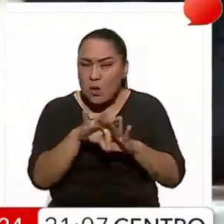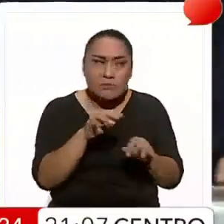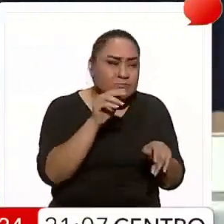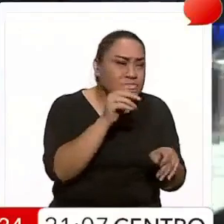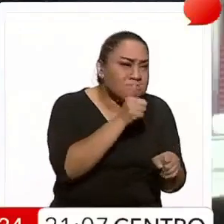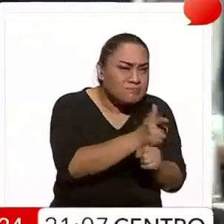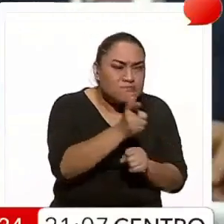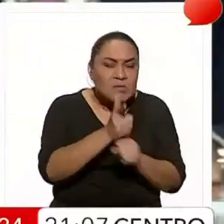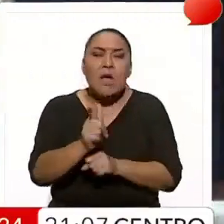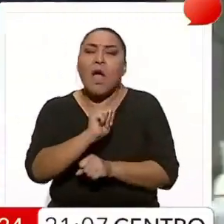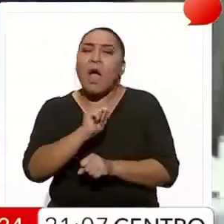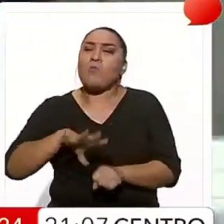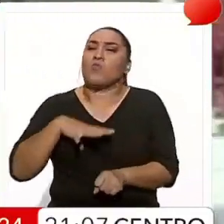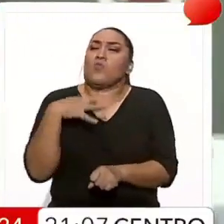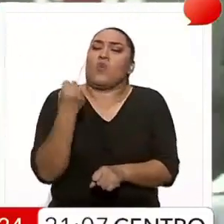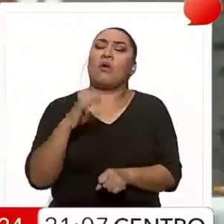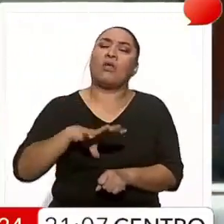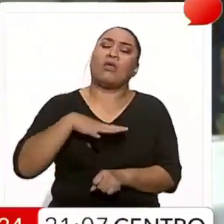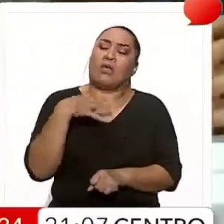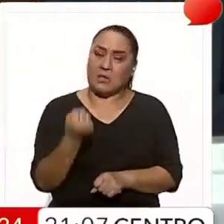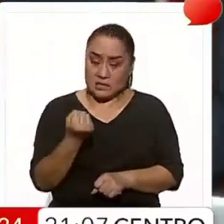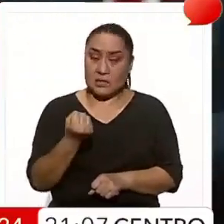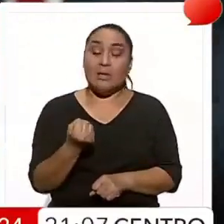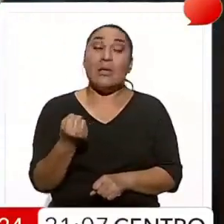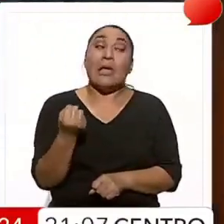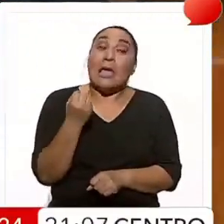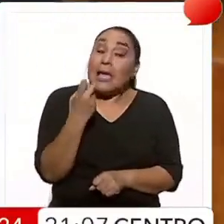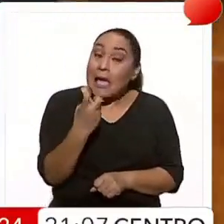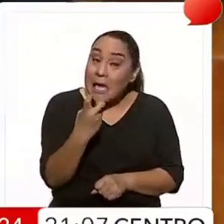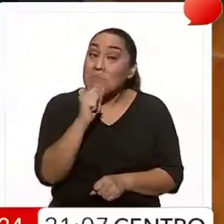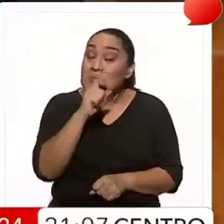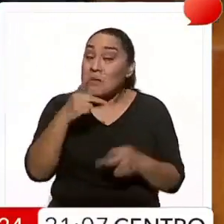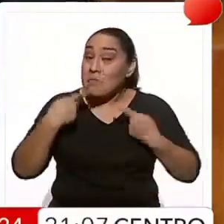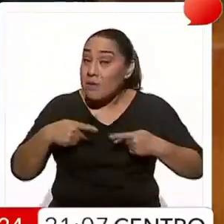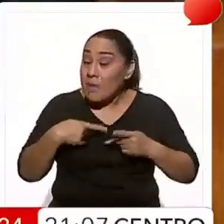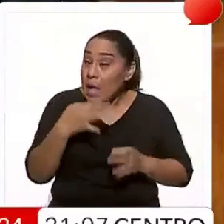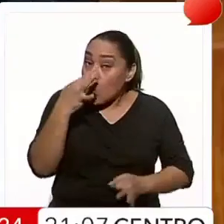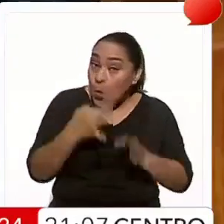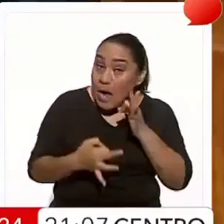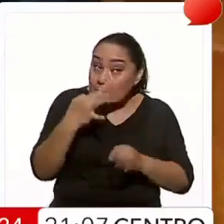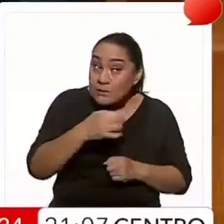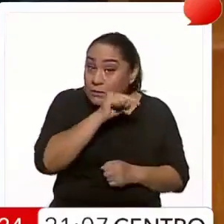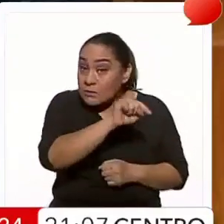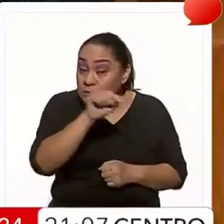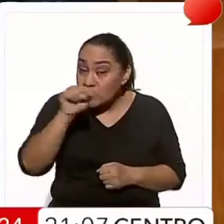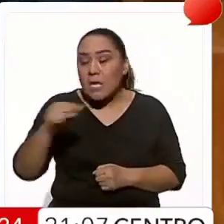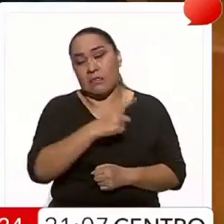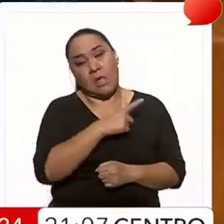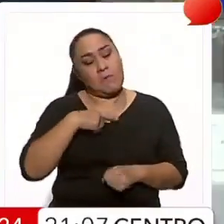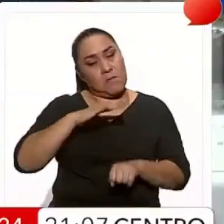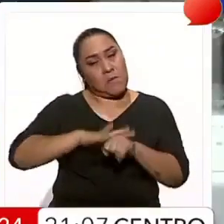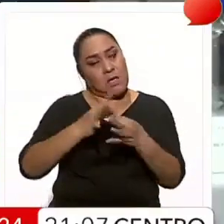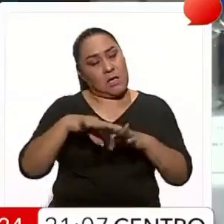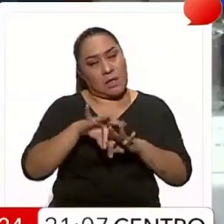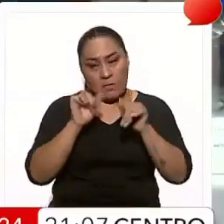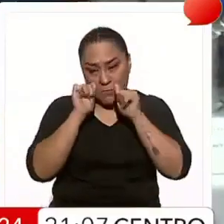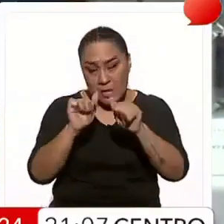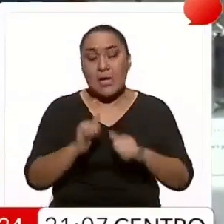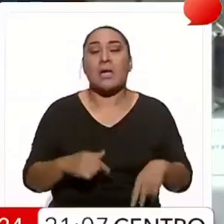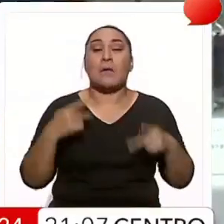de nepotismo o abusos, pues son precisamente los propios jueces quienes deben darles cauce.